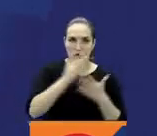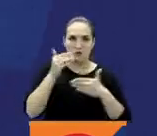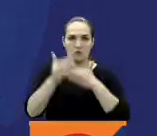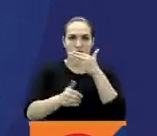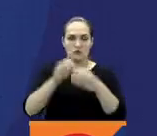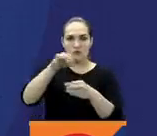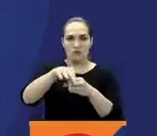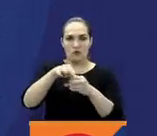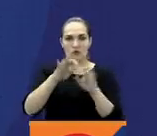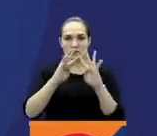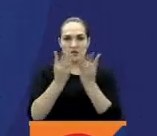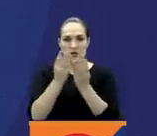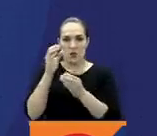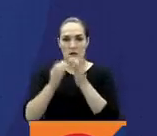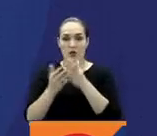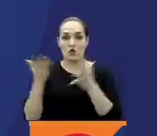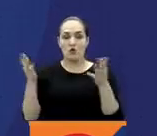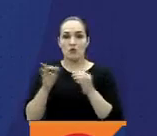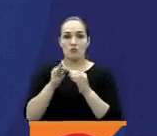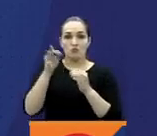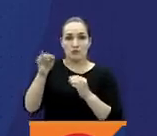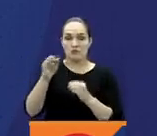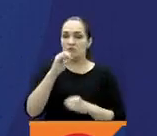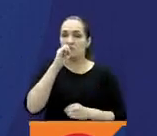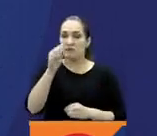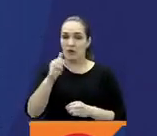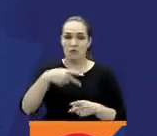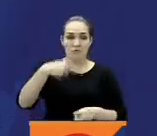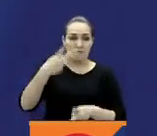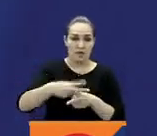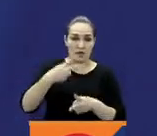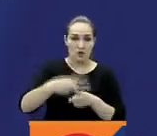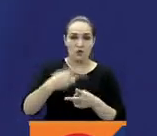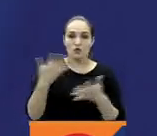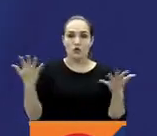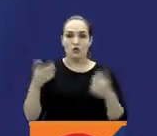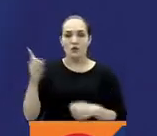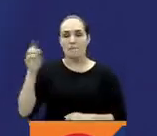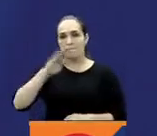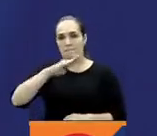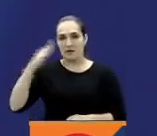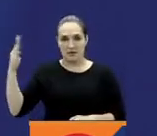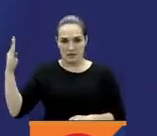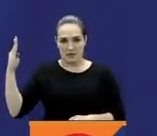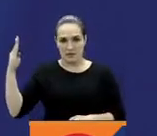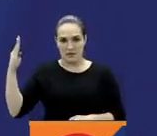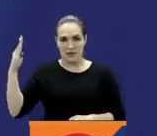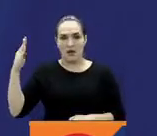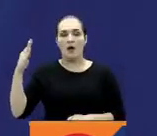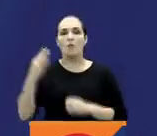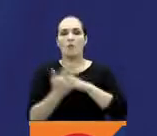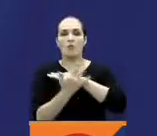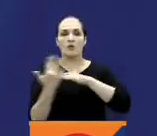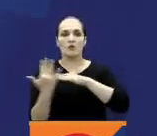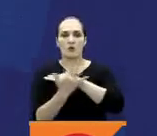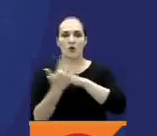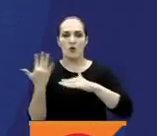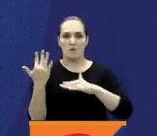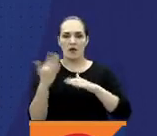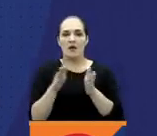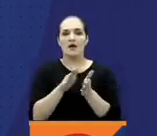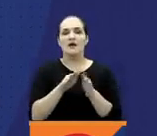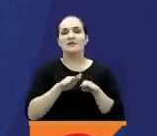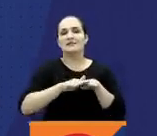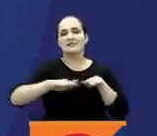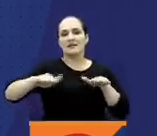Ojo, los municipios en los que hay más riesgo de fraude y por violencia son Barranquilla, Puerto Colombia y Sabana Larga.